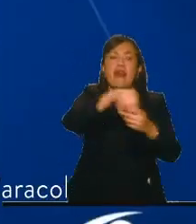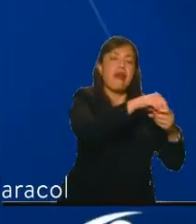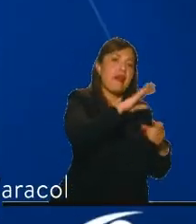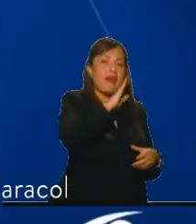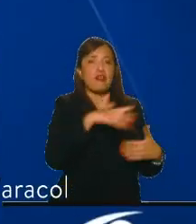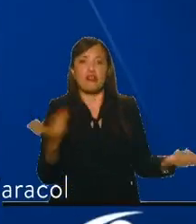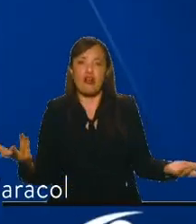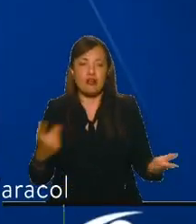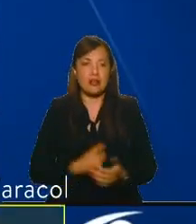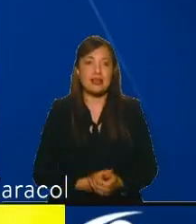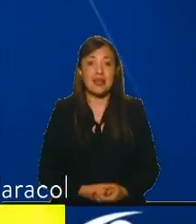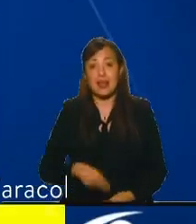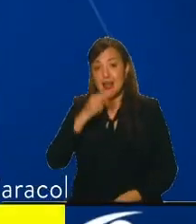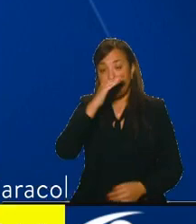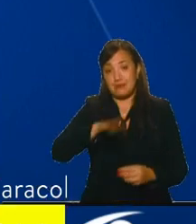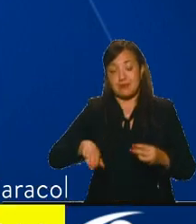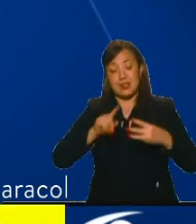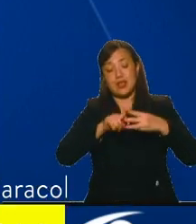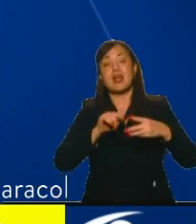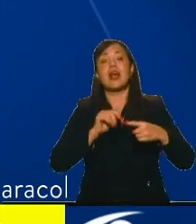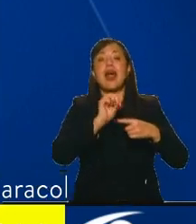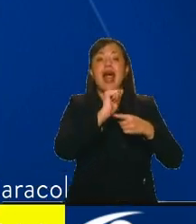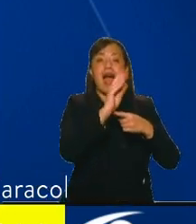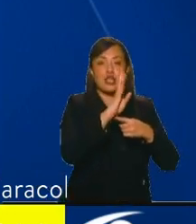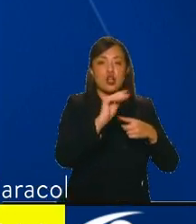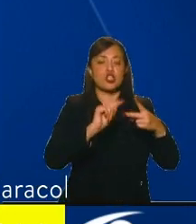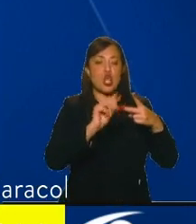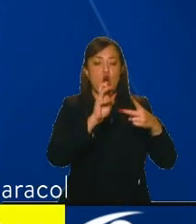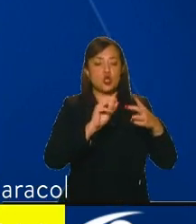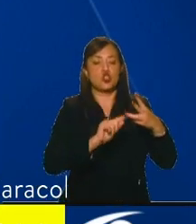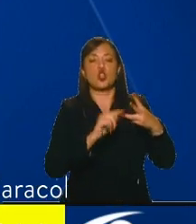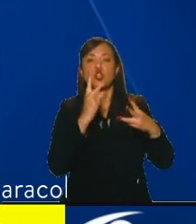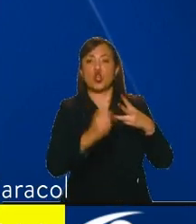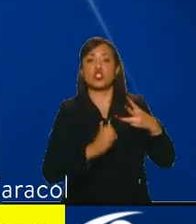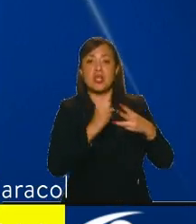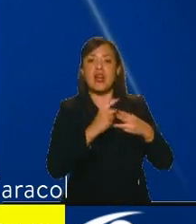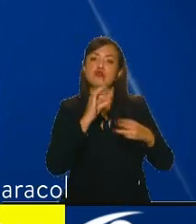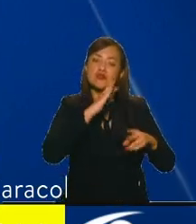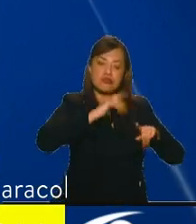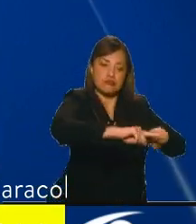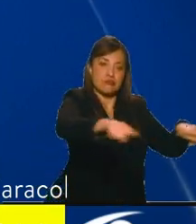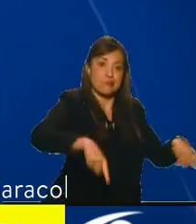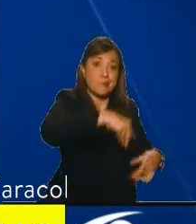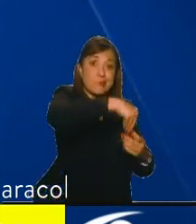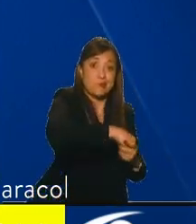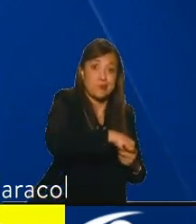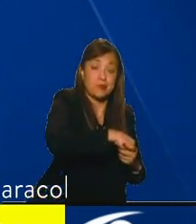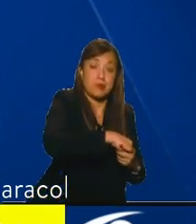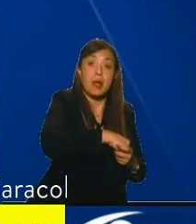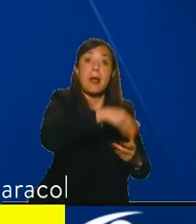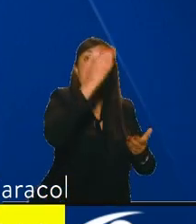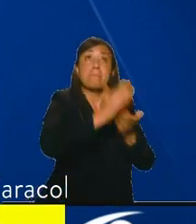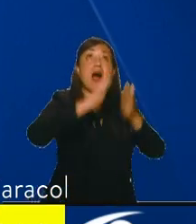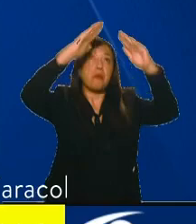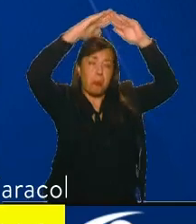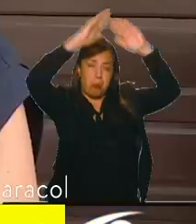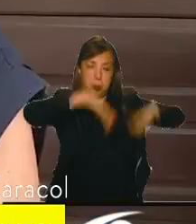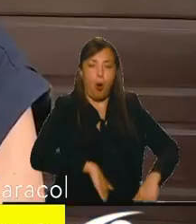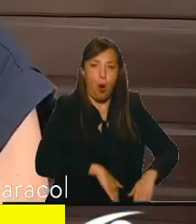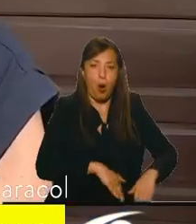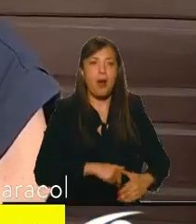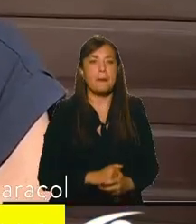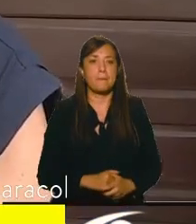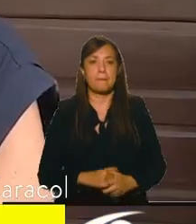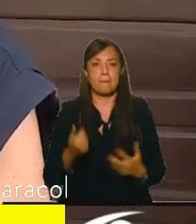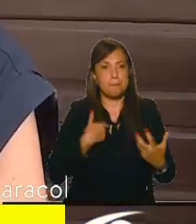Los menores de 14, 8 y 2 años se encontraban en esta habitación cuando el techo se desplomó. Salimos